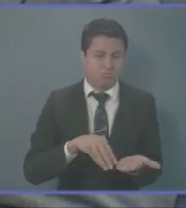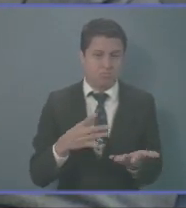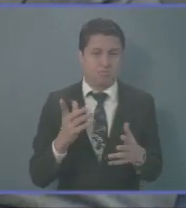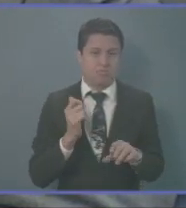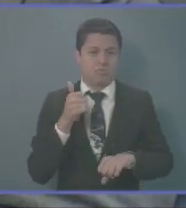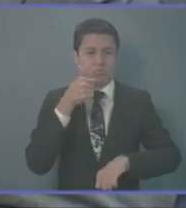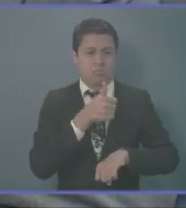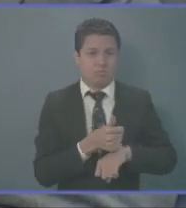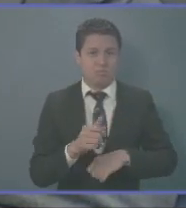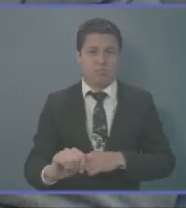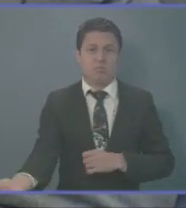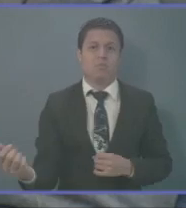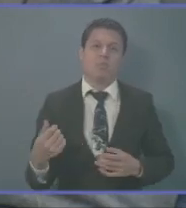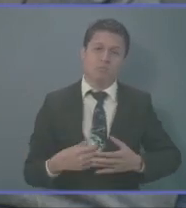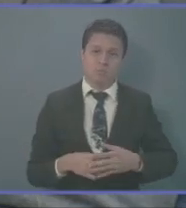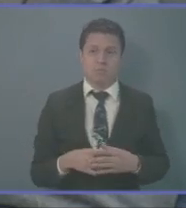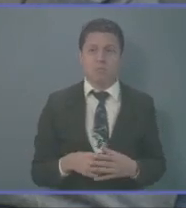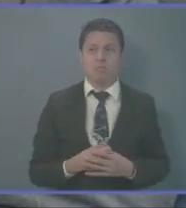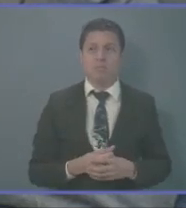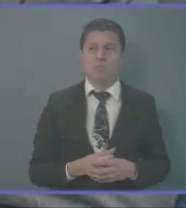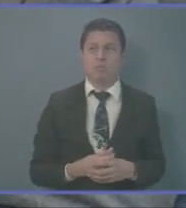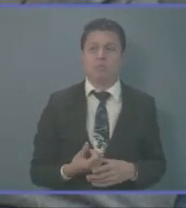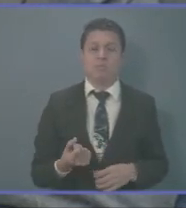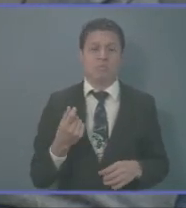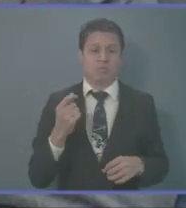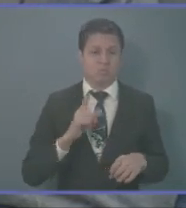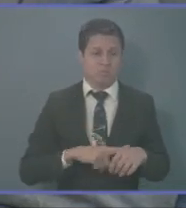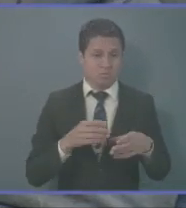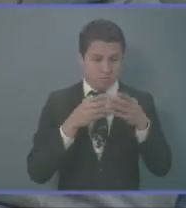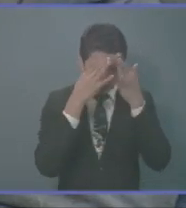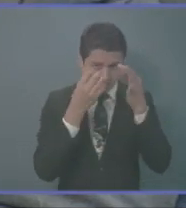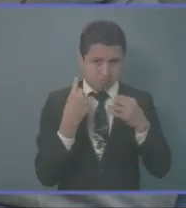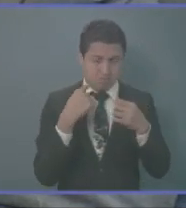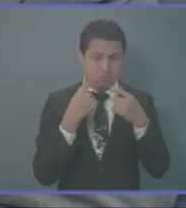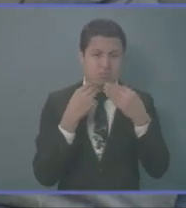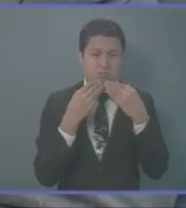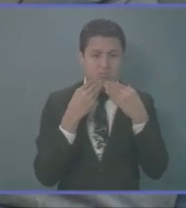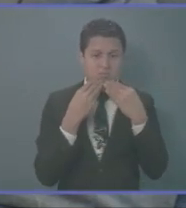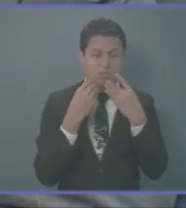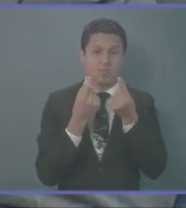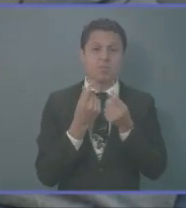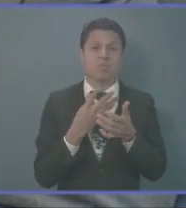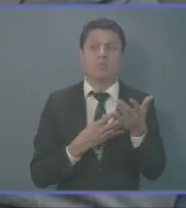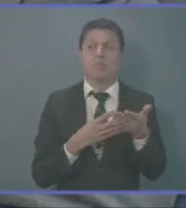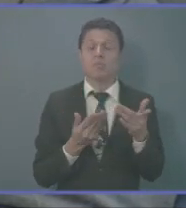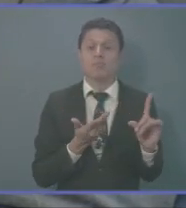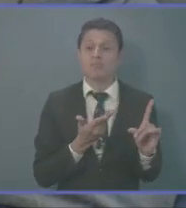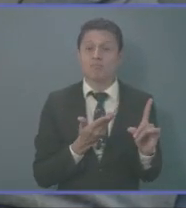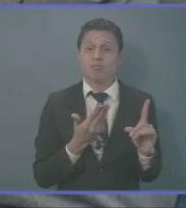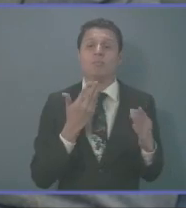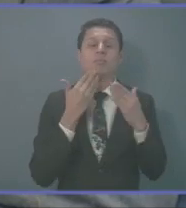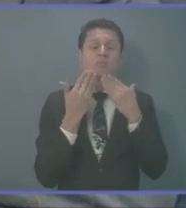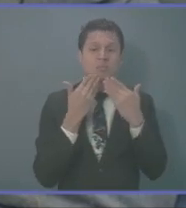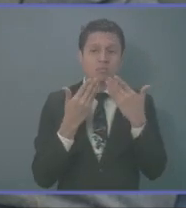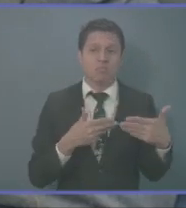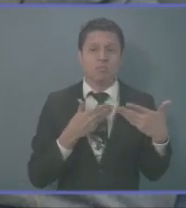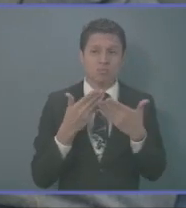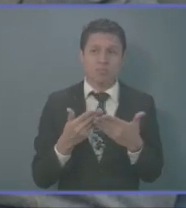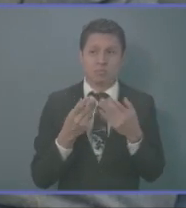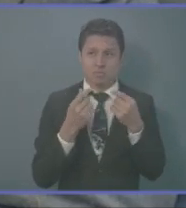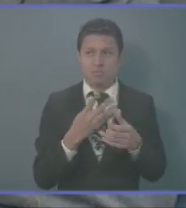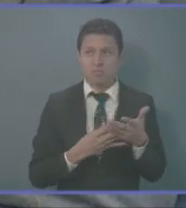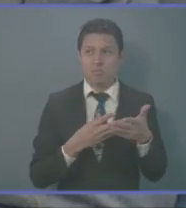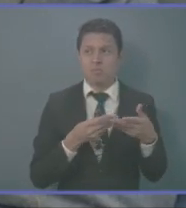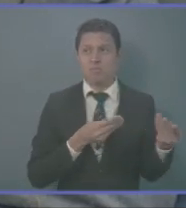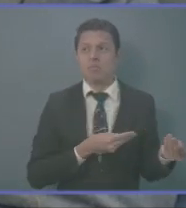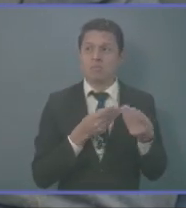lo establecido en el decreto antes mencionado. Dichos fondos deberán ser transferidos